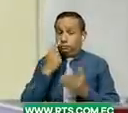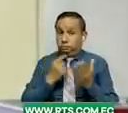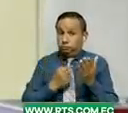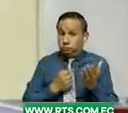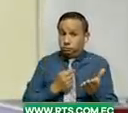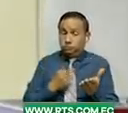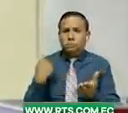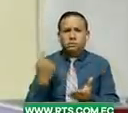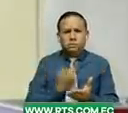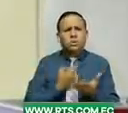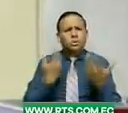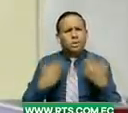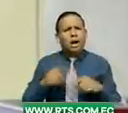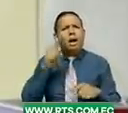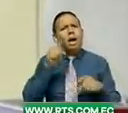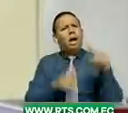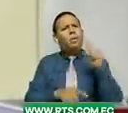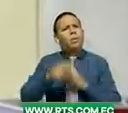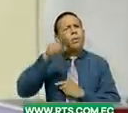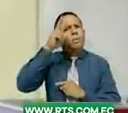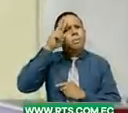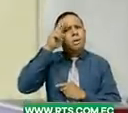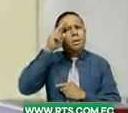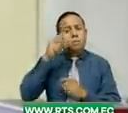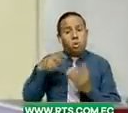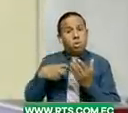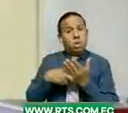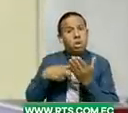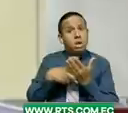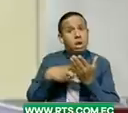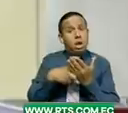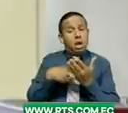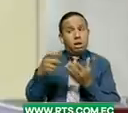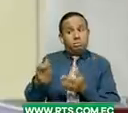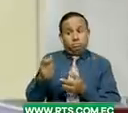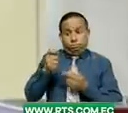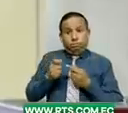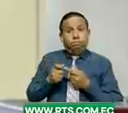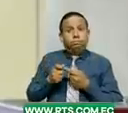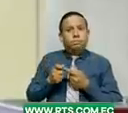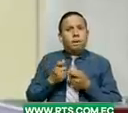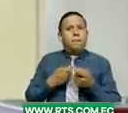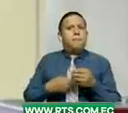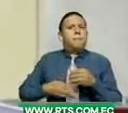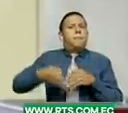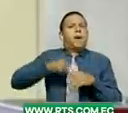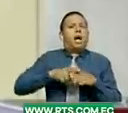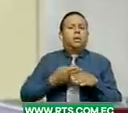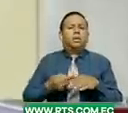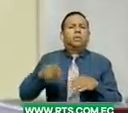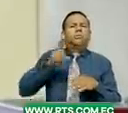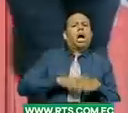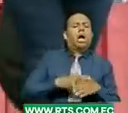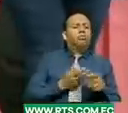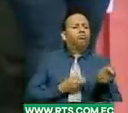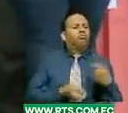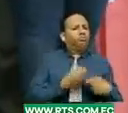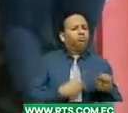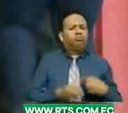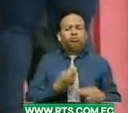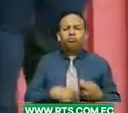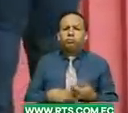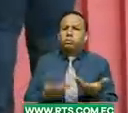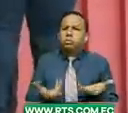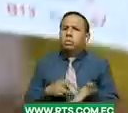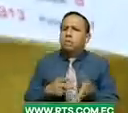que hemos tenido reventa, con lo cual no se cumplió con la venta nominal, es decir, la venta en línea que dice el protocolo. Por otro lado,